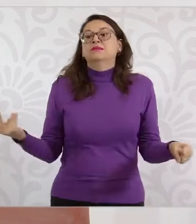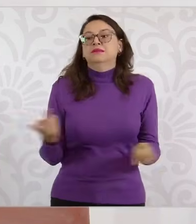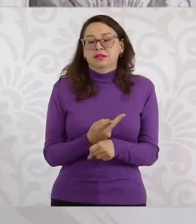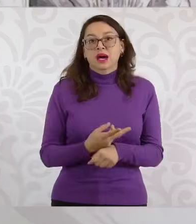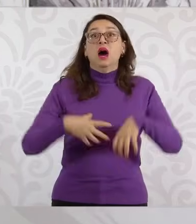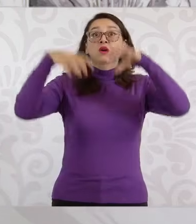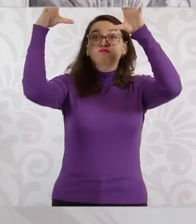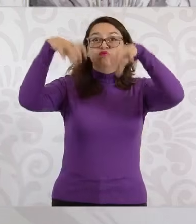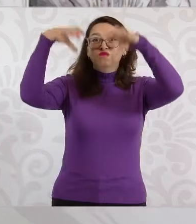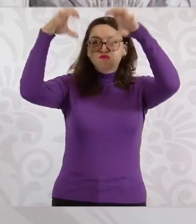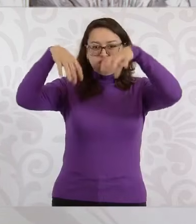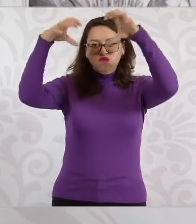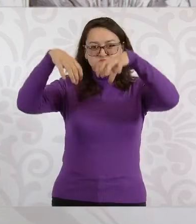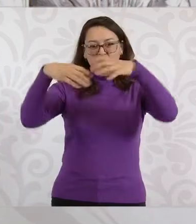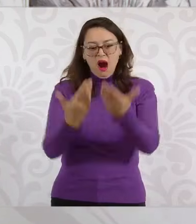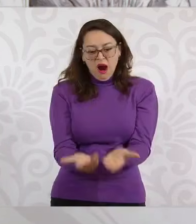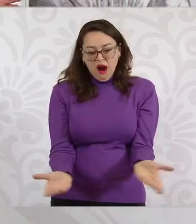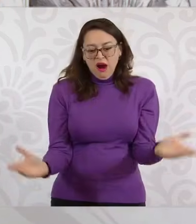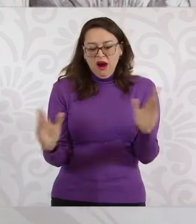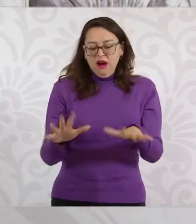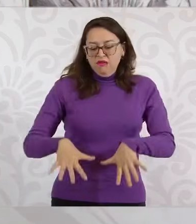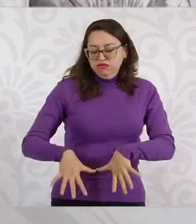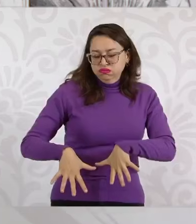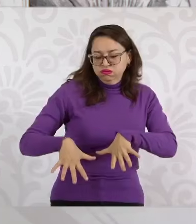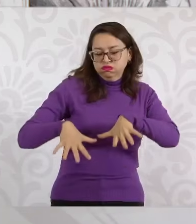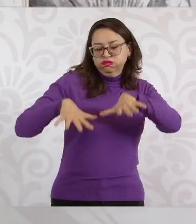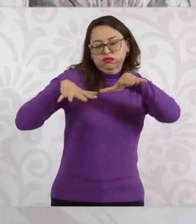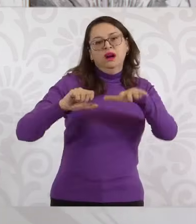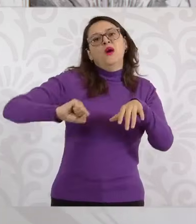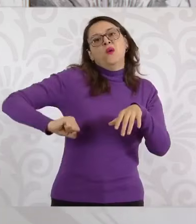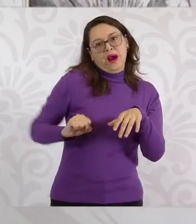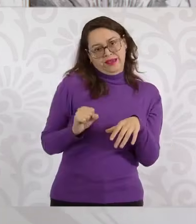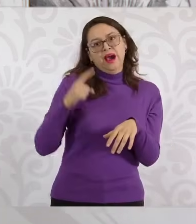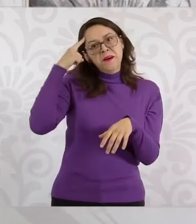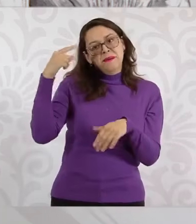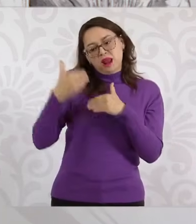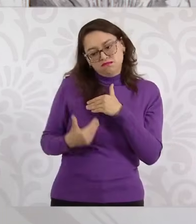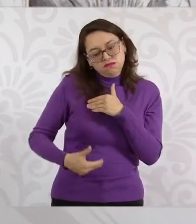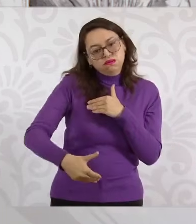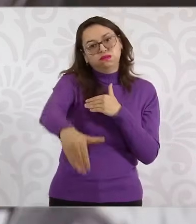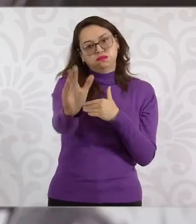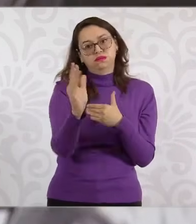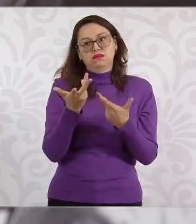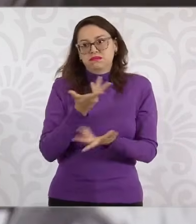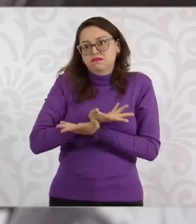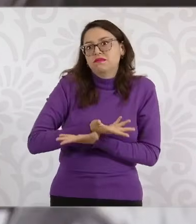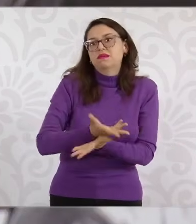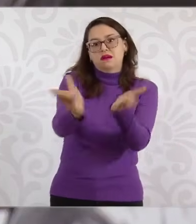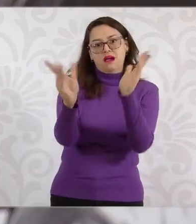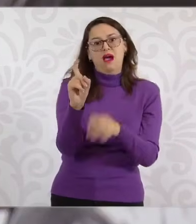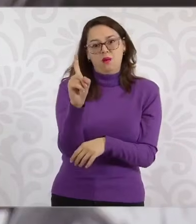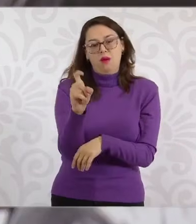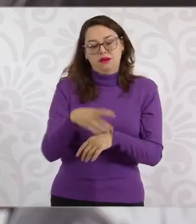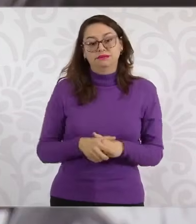de esa agua que llega cuando hay huracanes la podamos retener y destinarla para el consumo de las personas.